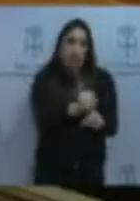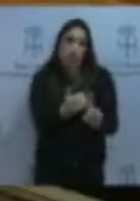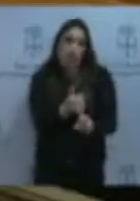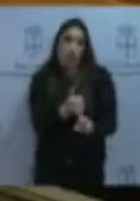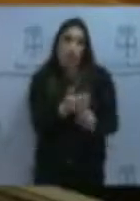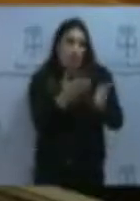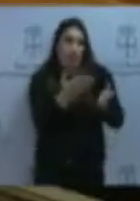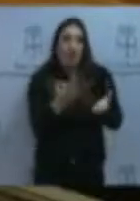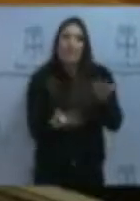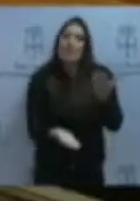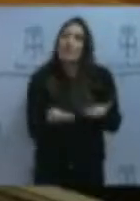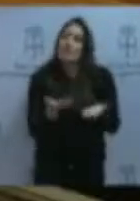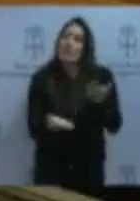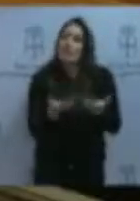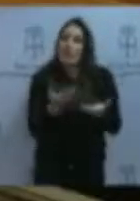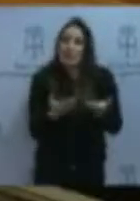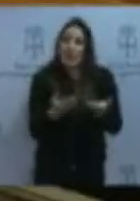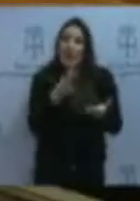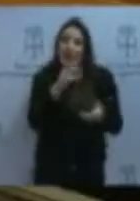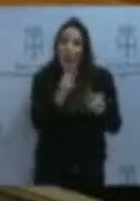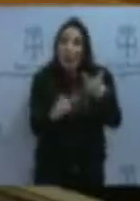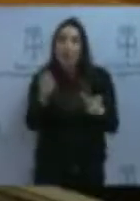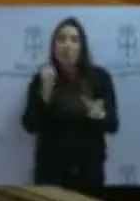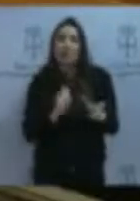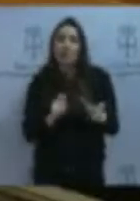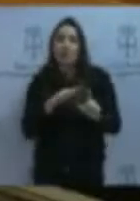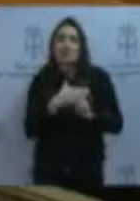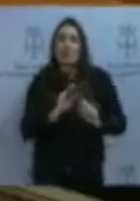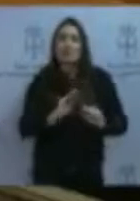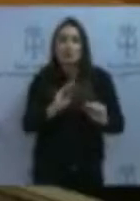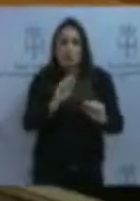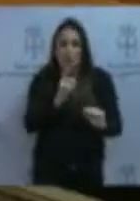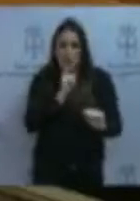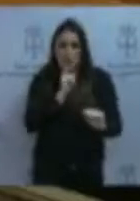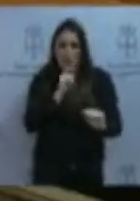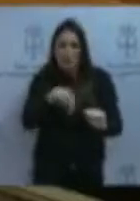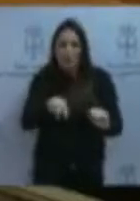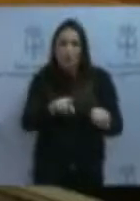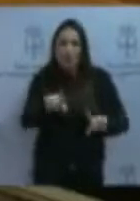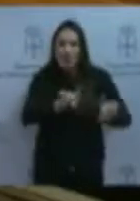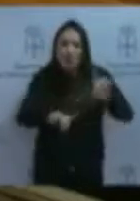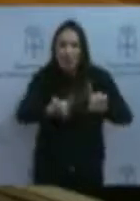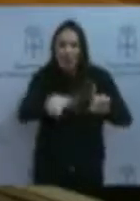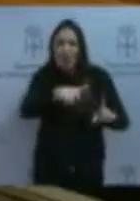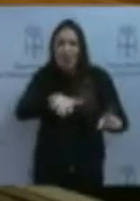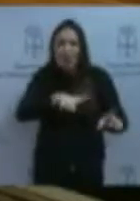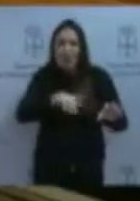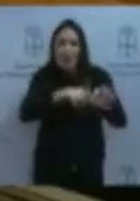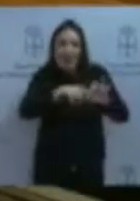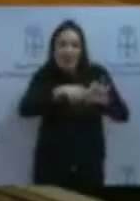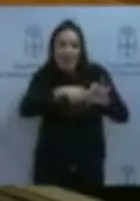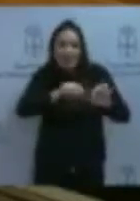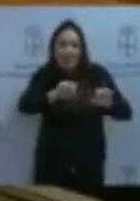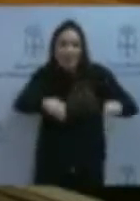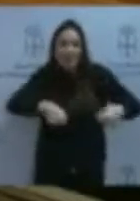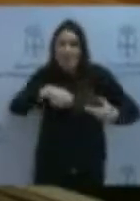vistazo a la situación de la plantilla, vean cómo la tienen, dónde tienen los furacos en sin cubrir, dónde tienen